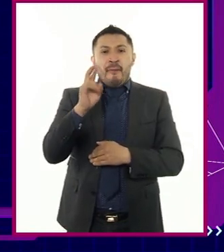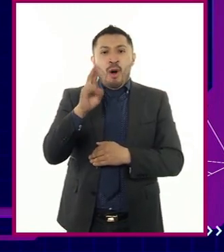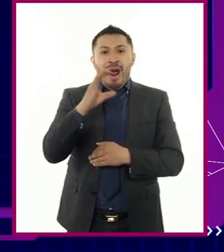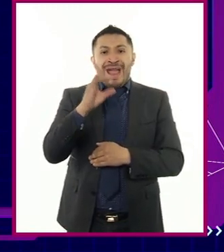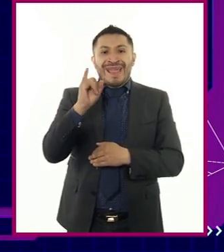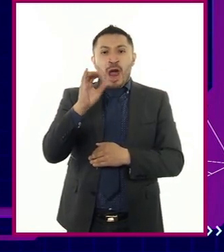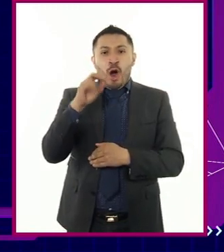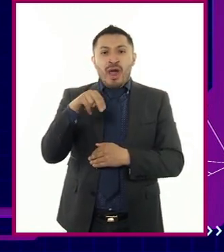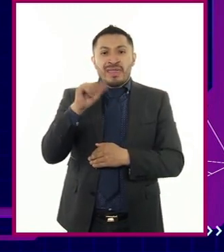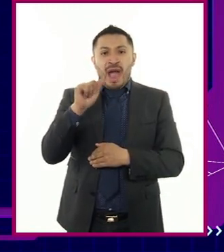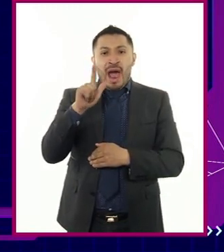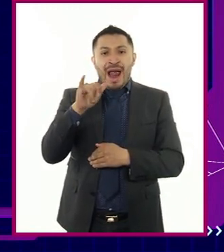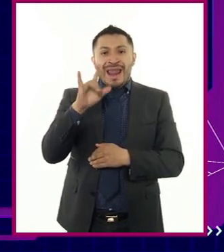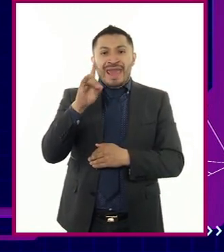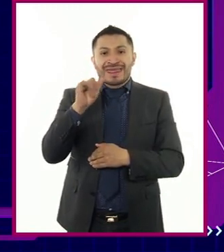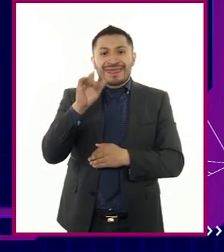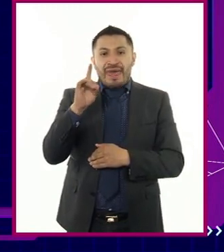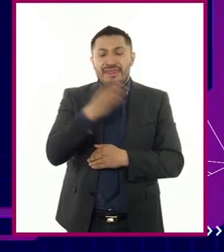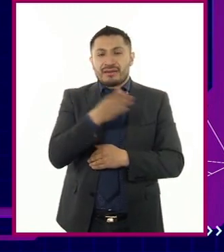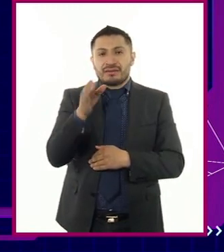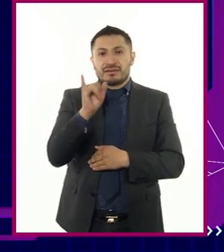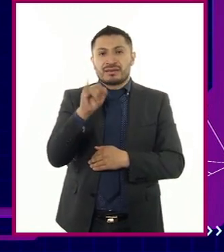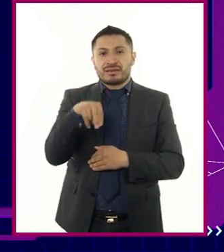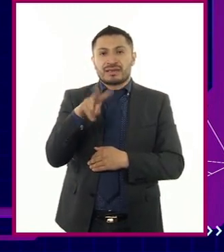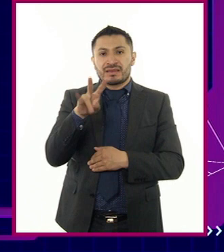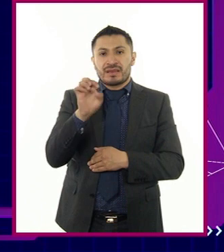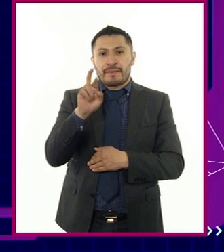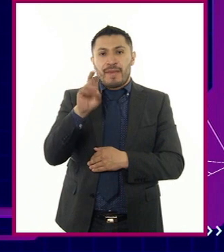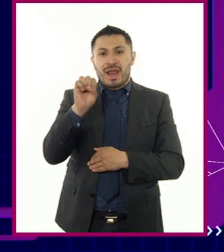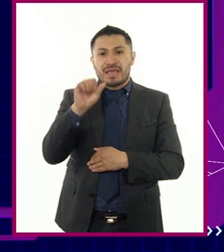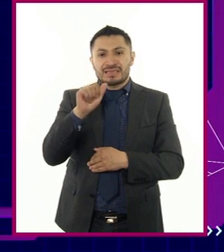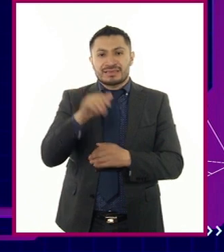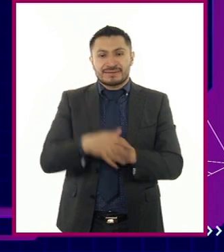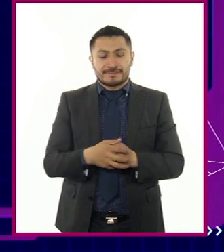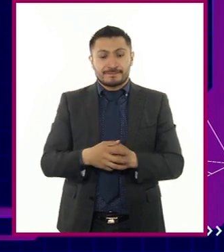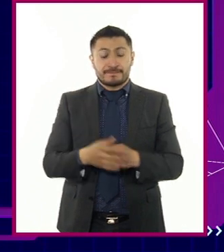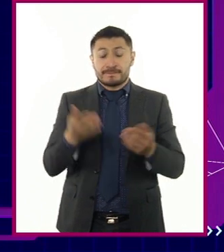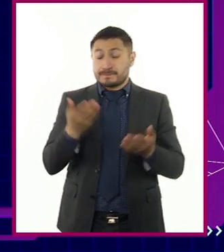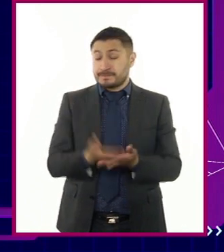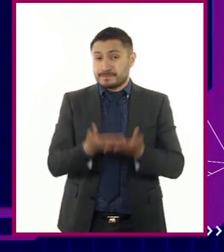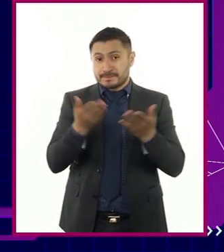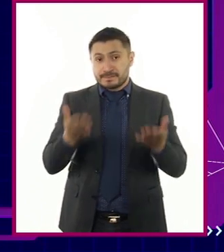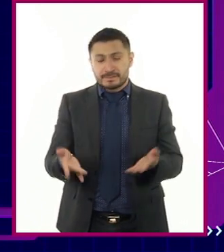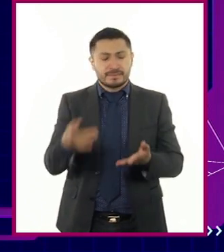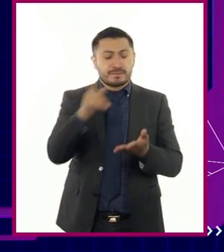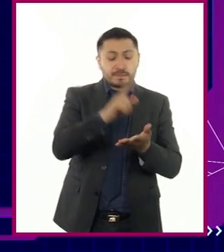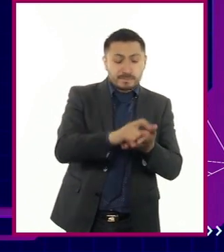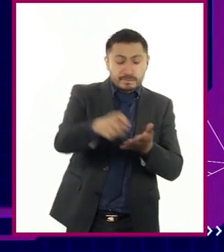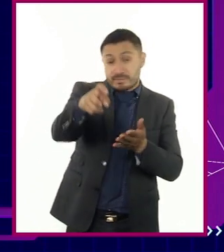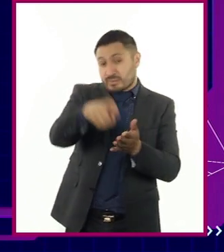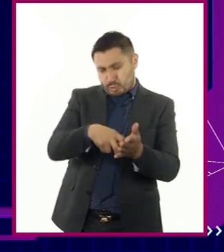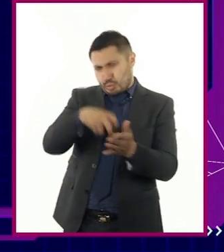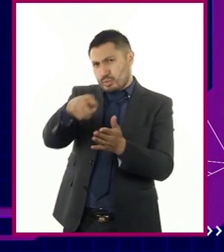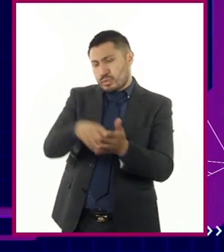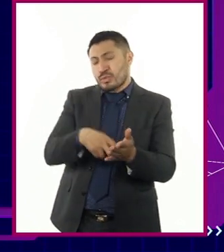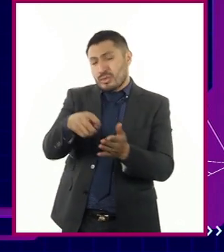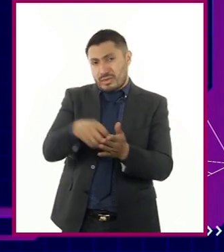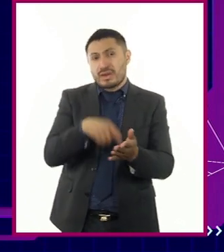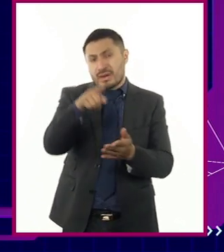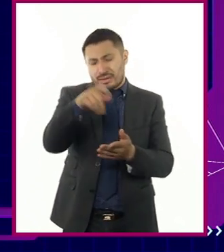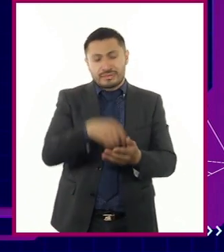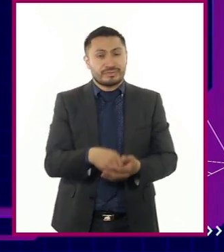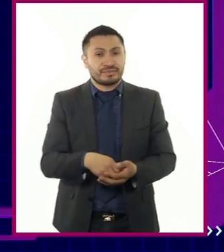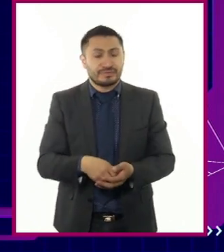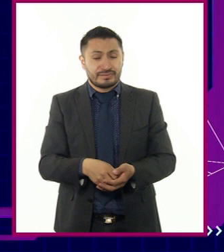Después, comparen lo que escribieron con la siguiente definición, para complementar o corregir su definición.